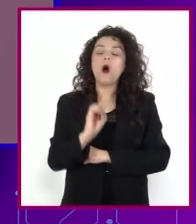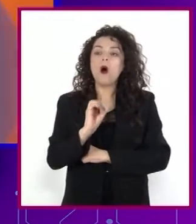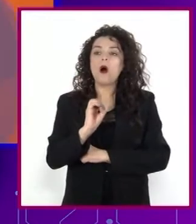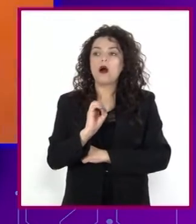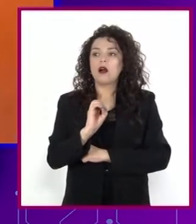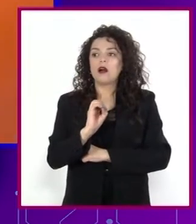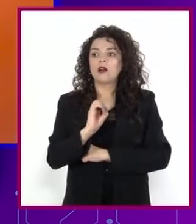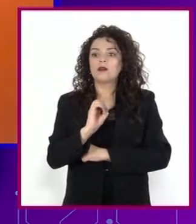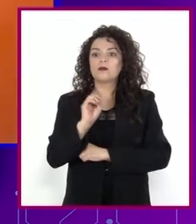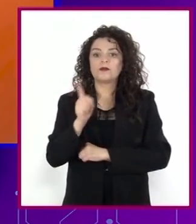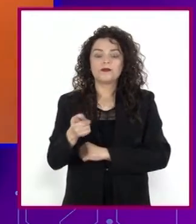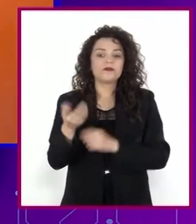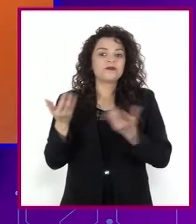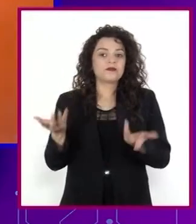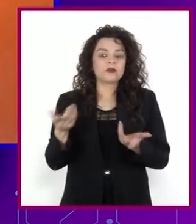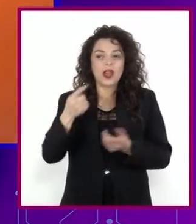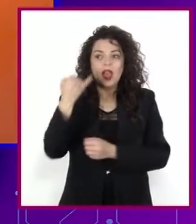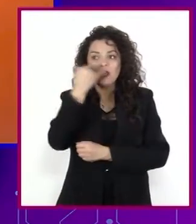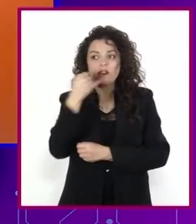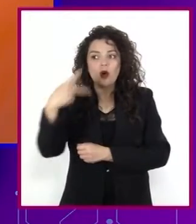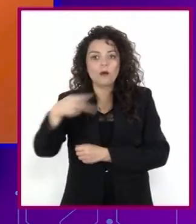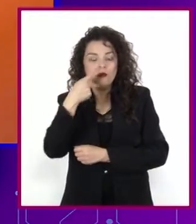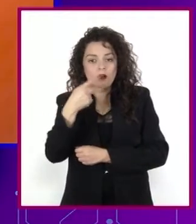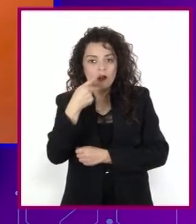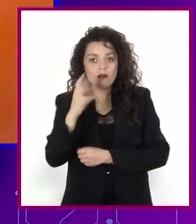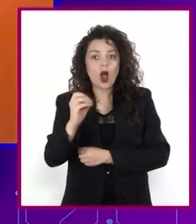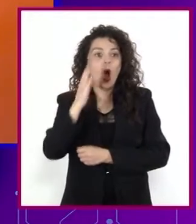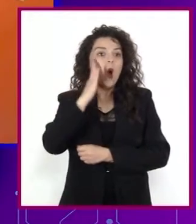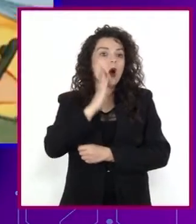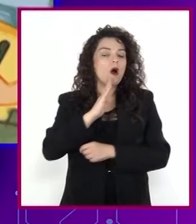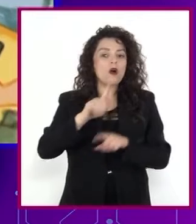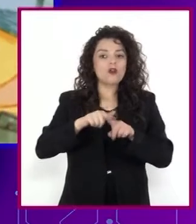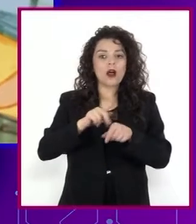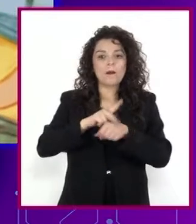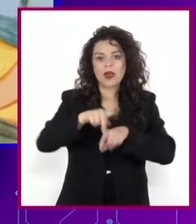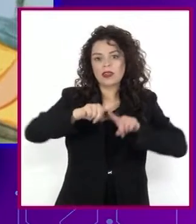hablas. Pero vamos a ver cómo termina esta historia.